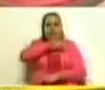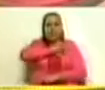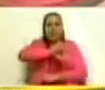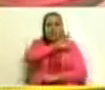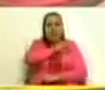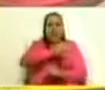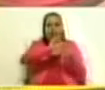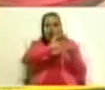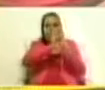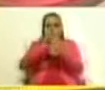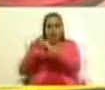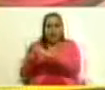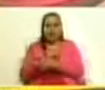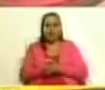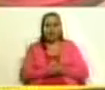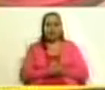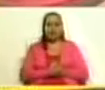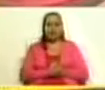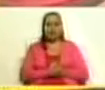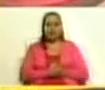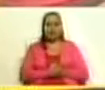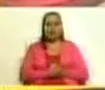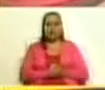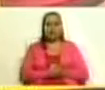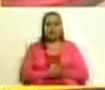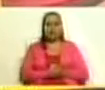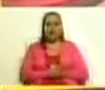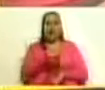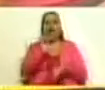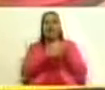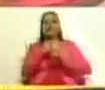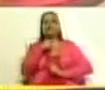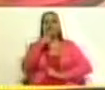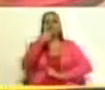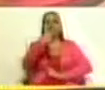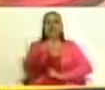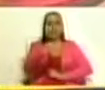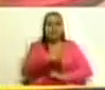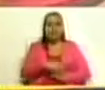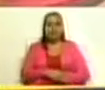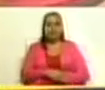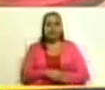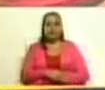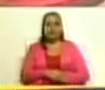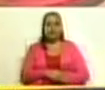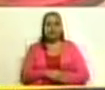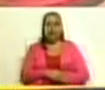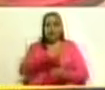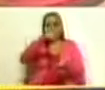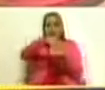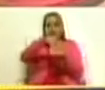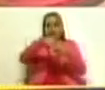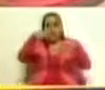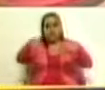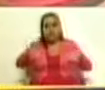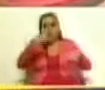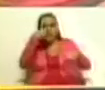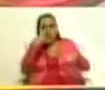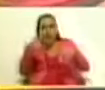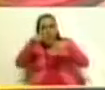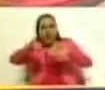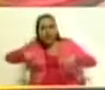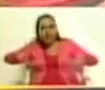las comunidades, que algunos voceros, presidente, están el día de hoy en este hermoso